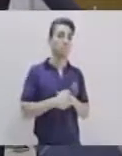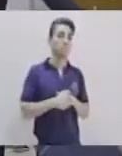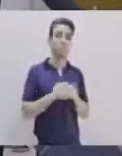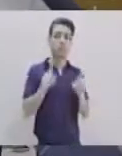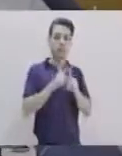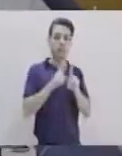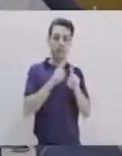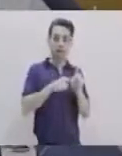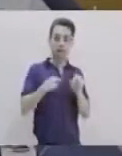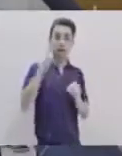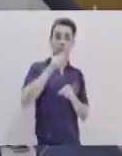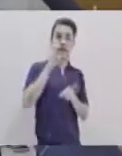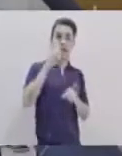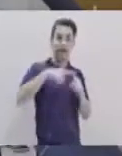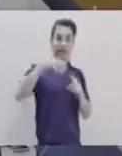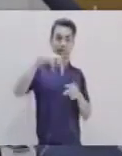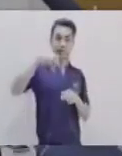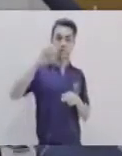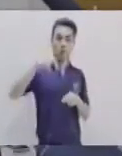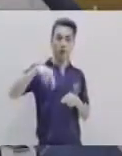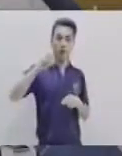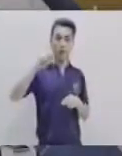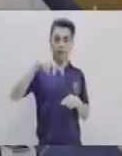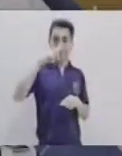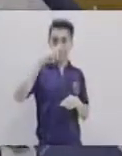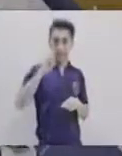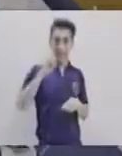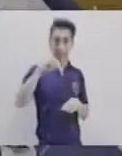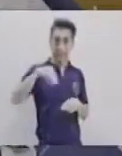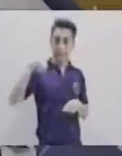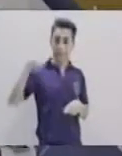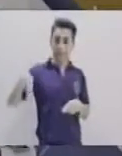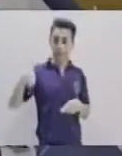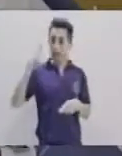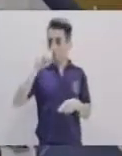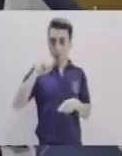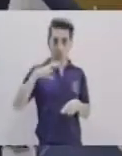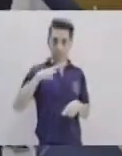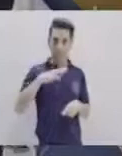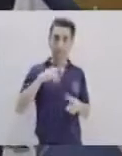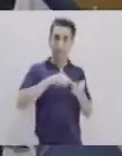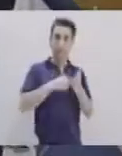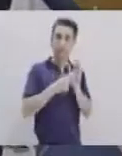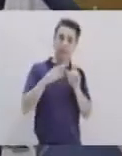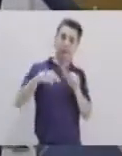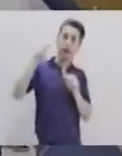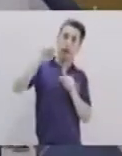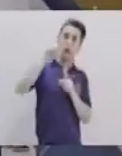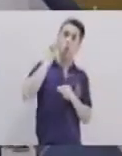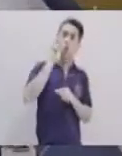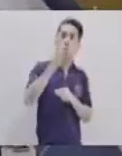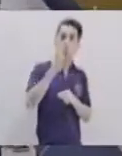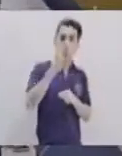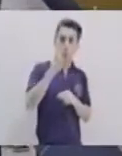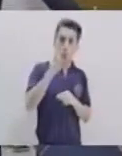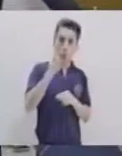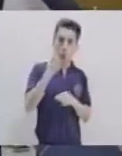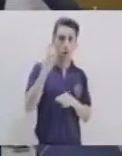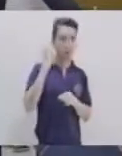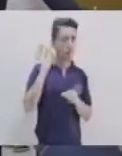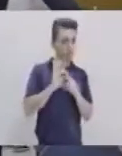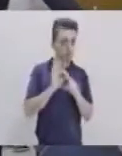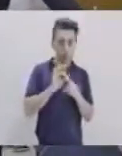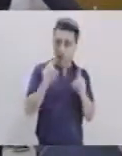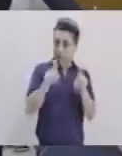como los exponentes, así como la m y la n no tienen arriba, podemos decir que tienen un 1. Tienen un exponente 1,